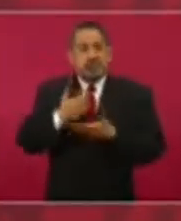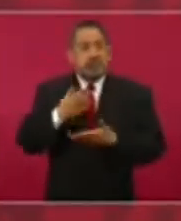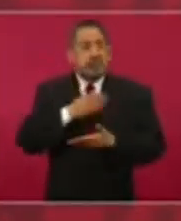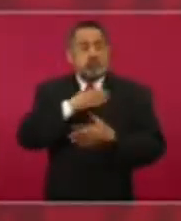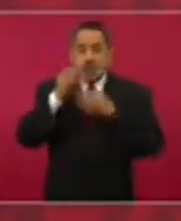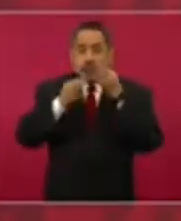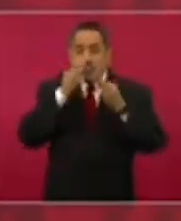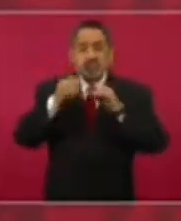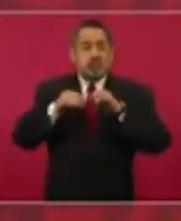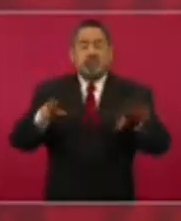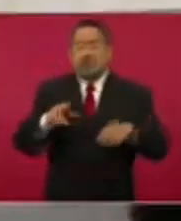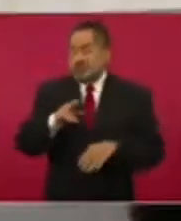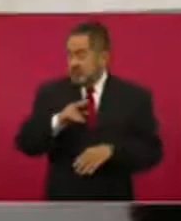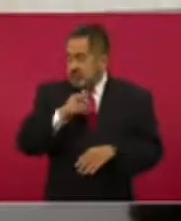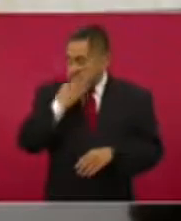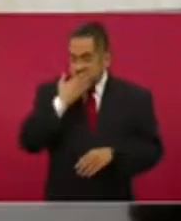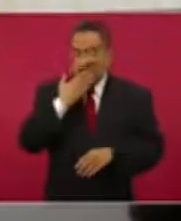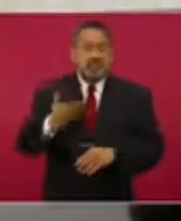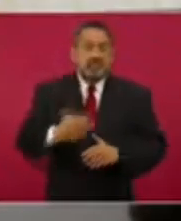noticia.